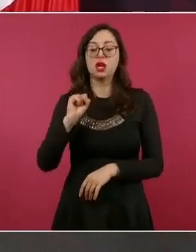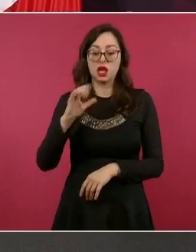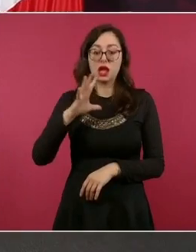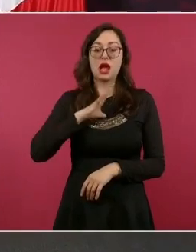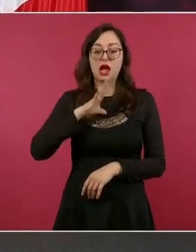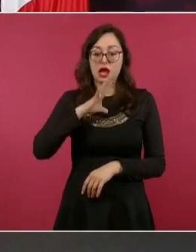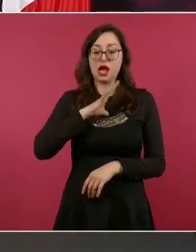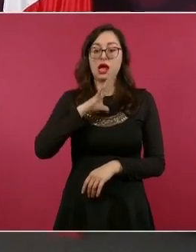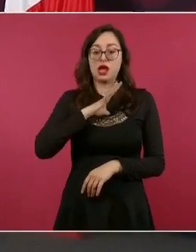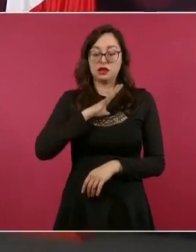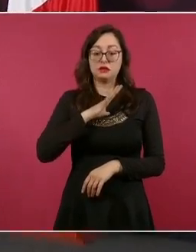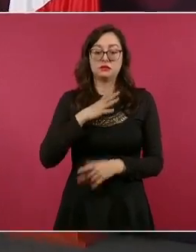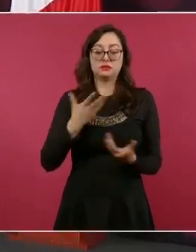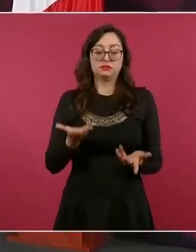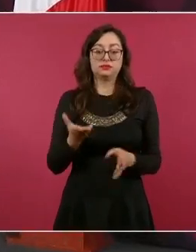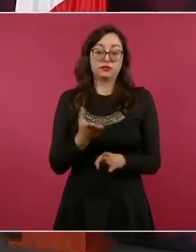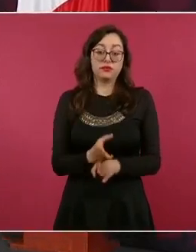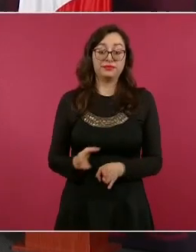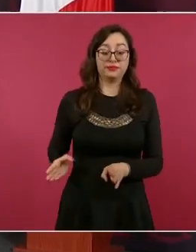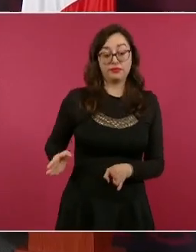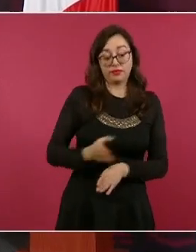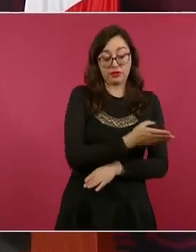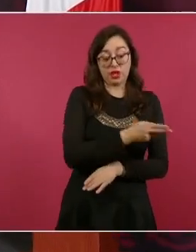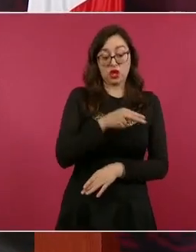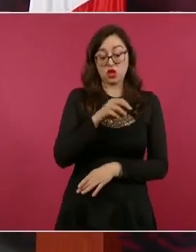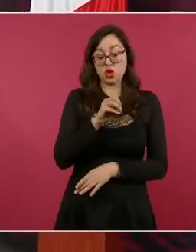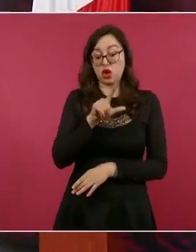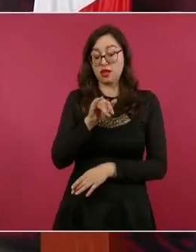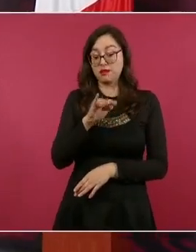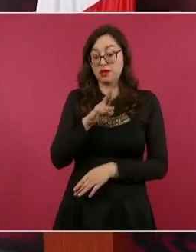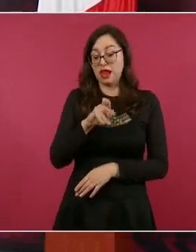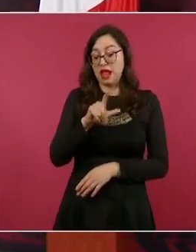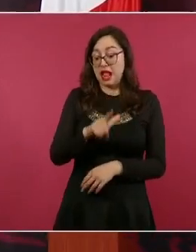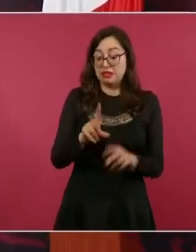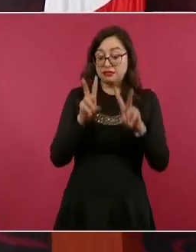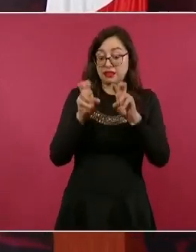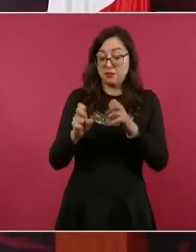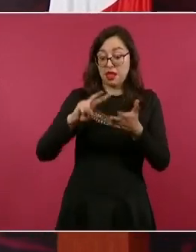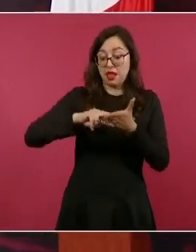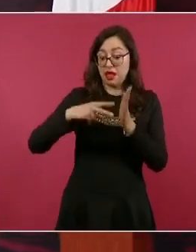quedado en el periodo neoliberal en el abandono. Ahora